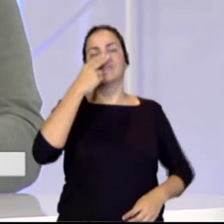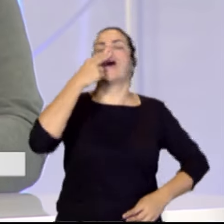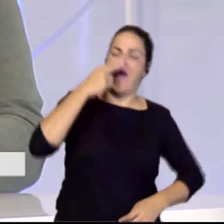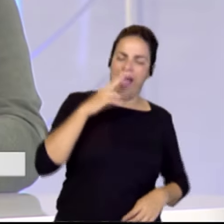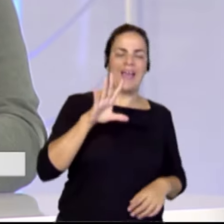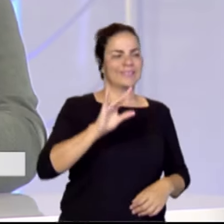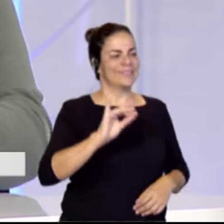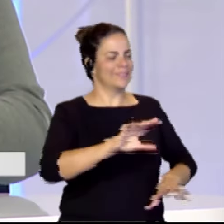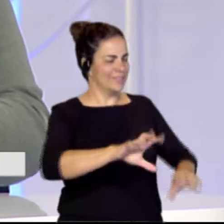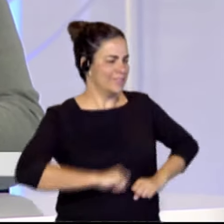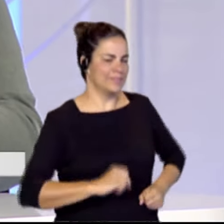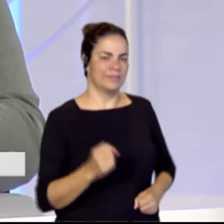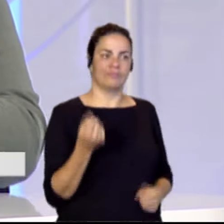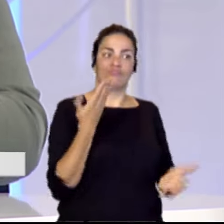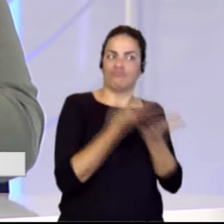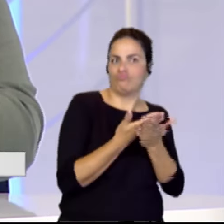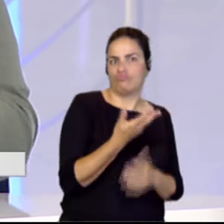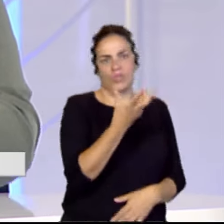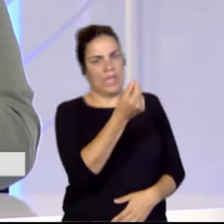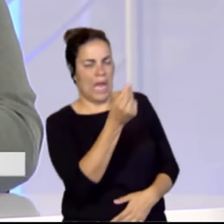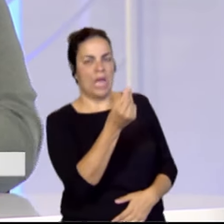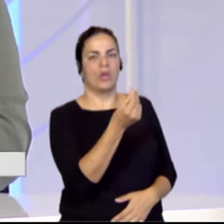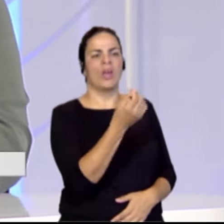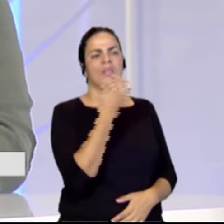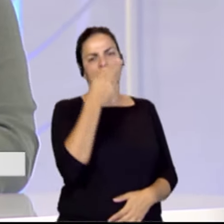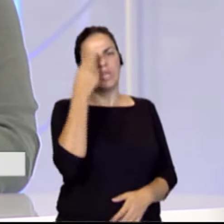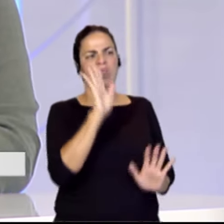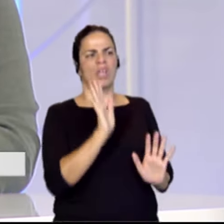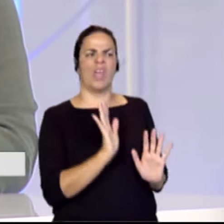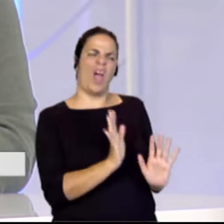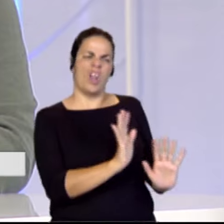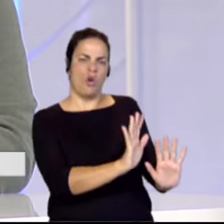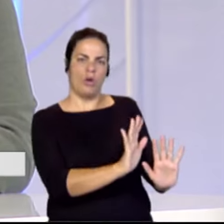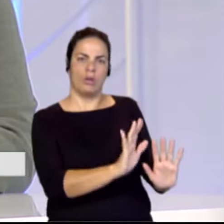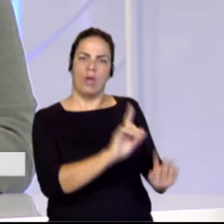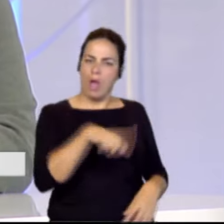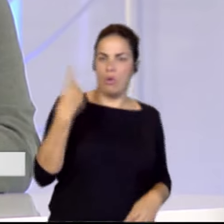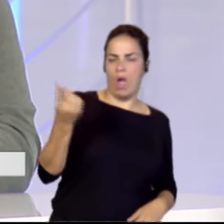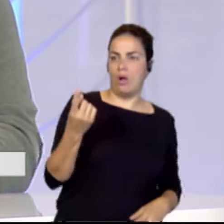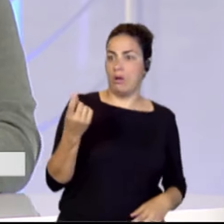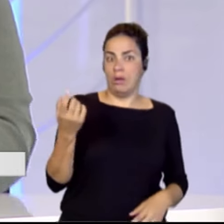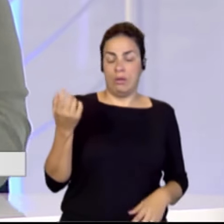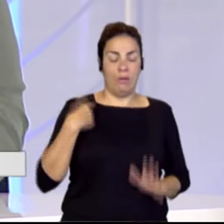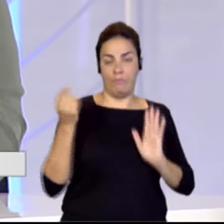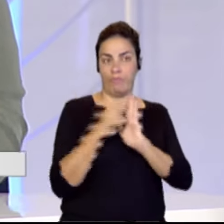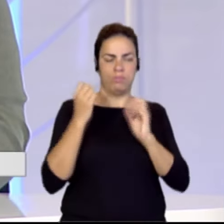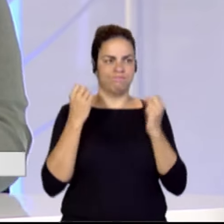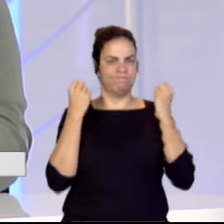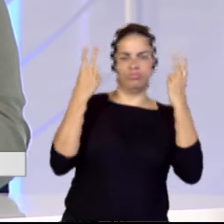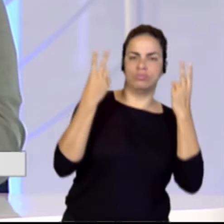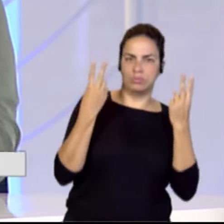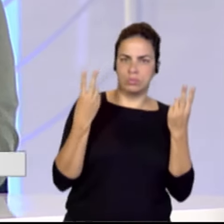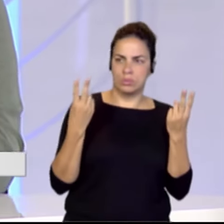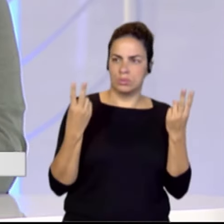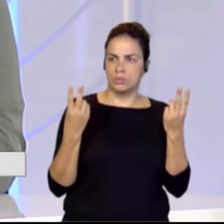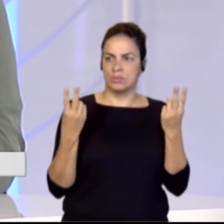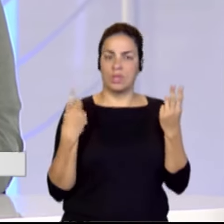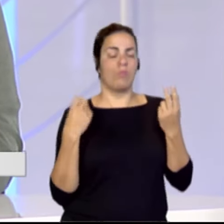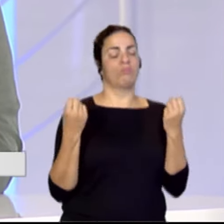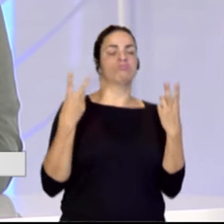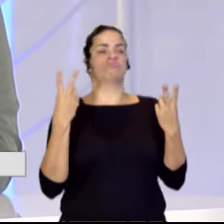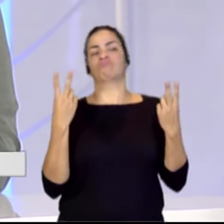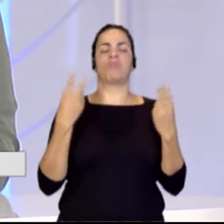pedimos dinero fresco si no nos interesa ya decimos que no luego nos ponemos Rebeldes a la primera de cambio y nos ponemos en plan zar petonas y